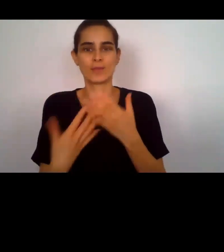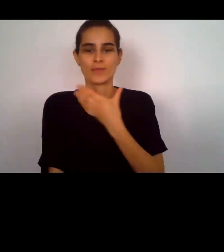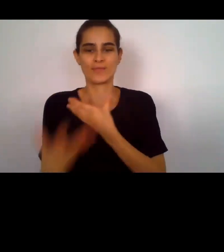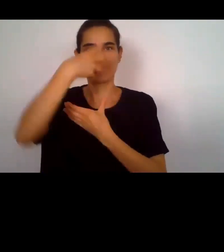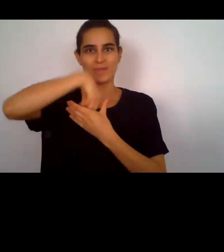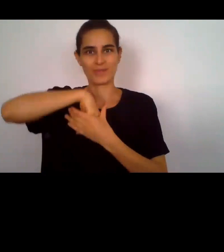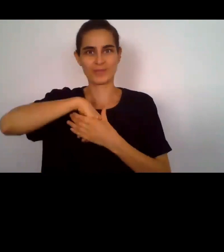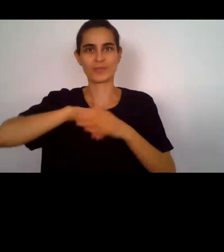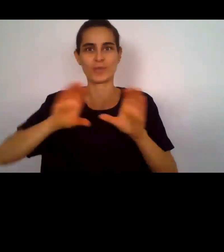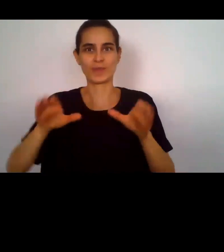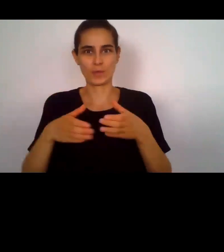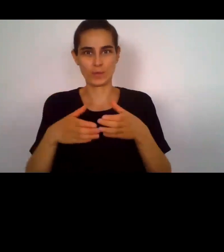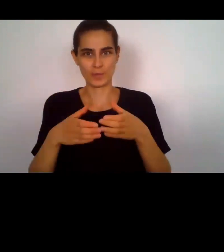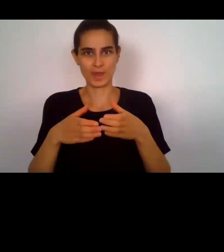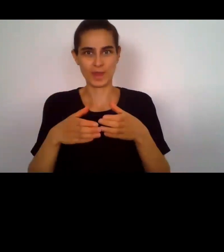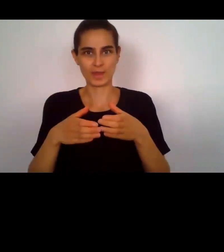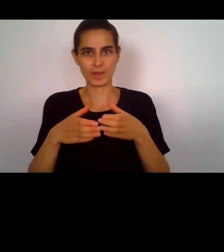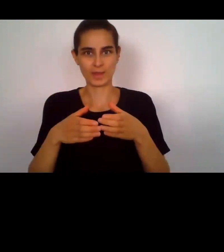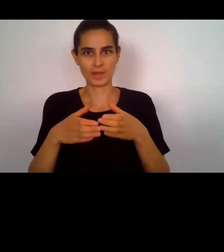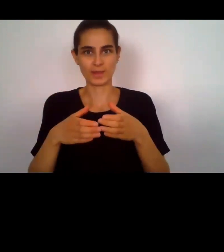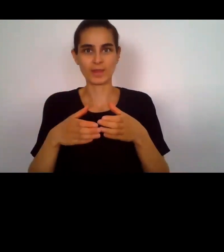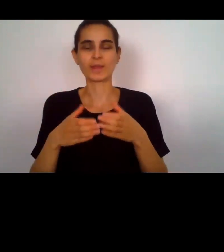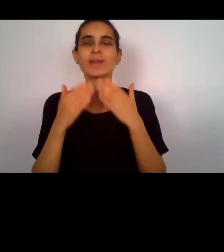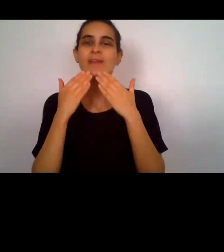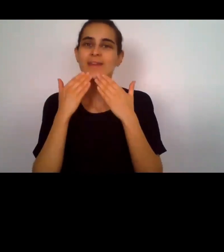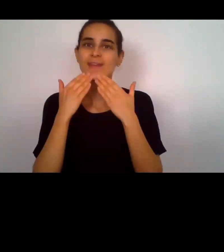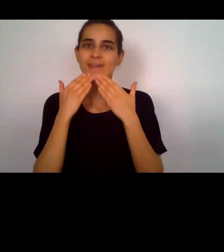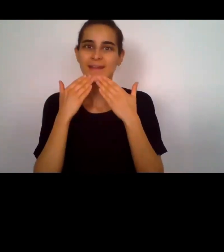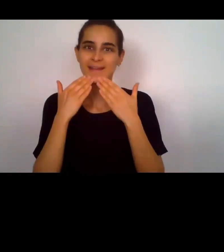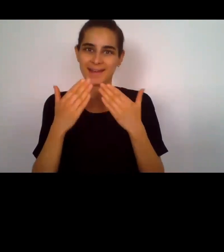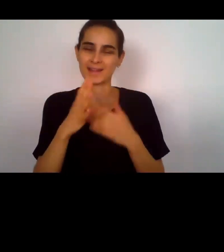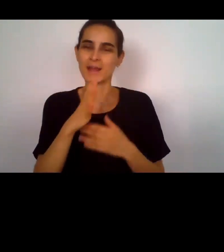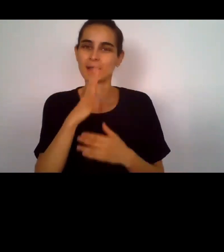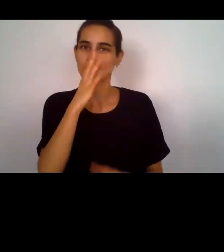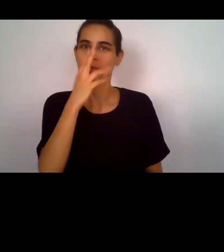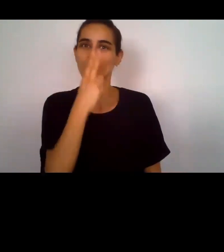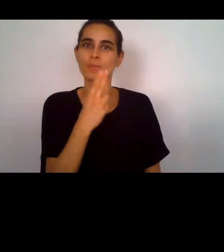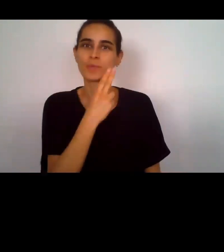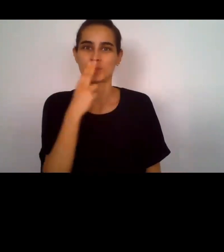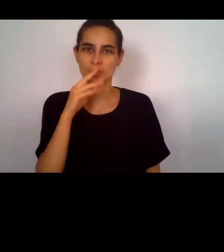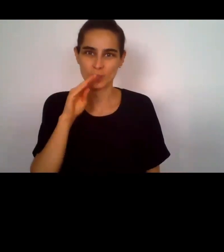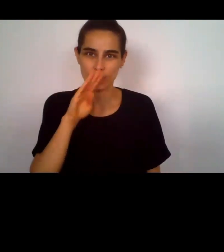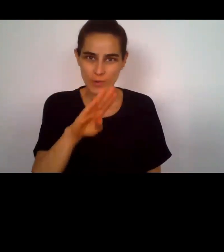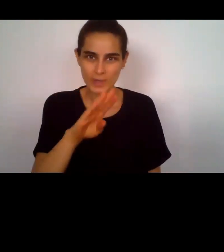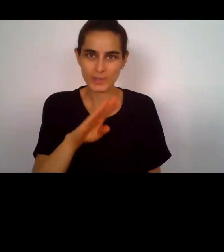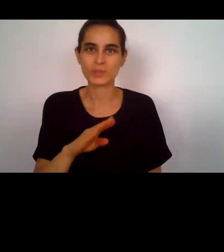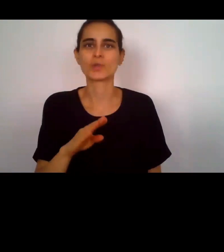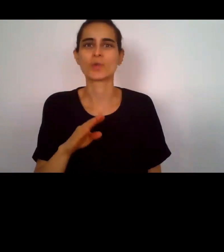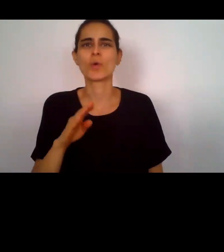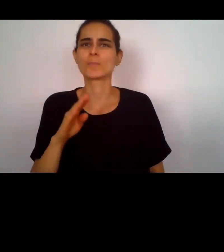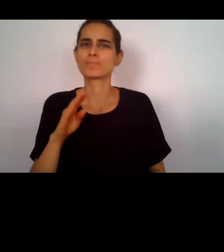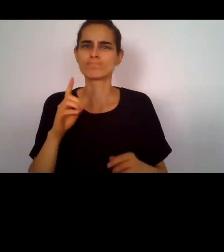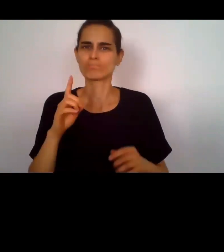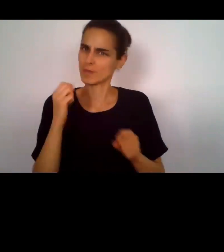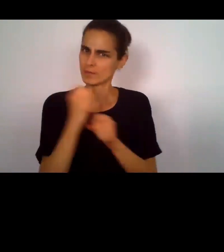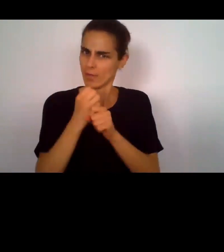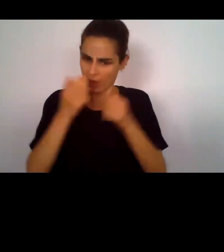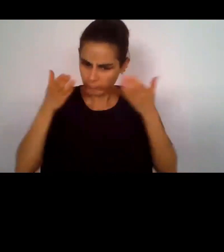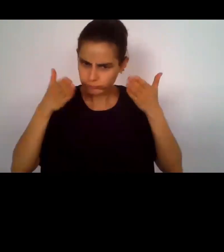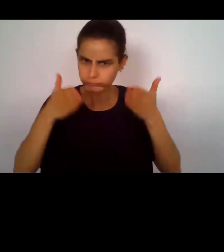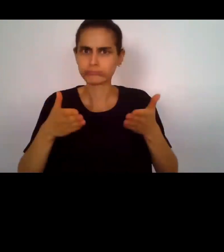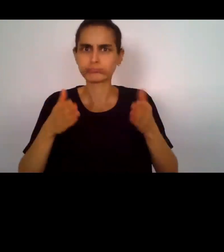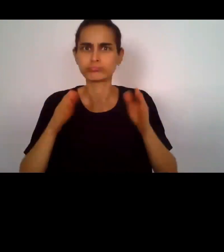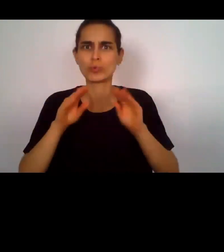comunidad y gracias por vuestro compromiso, por vuestra dedicación y por regalar el tiempo